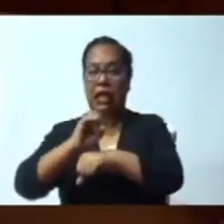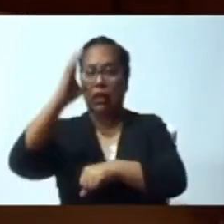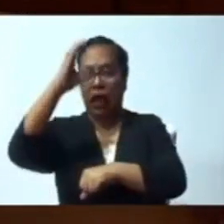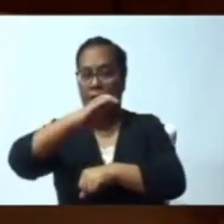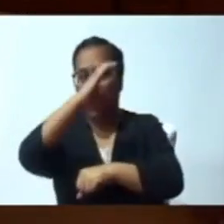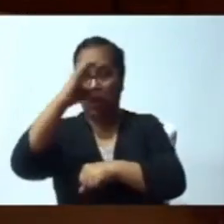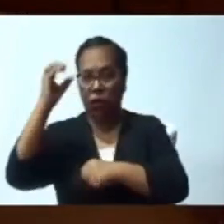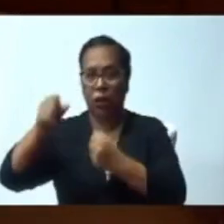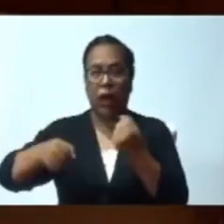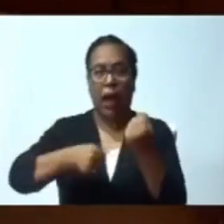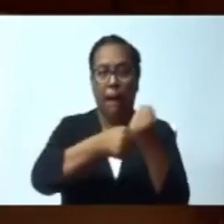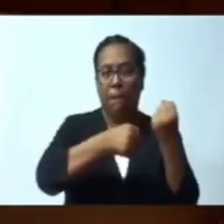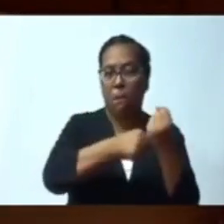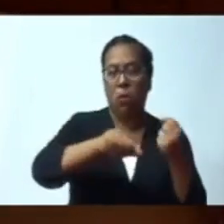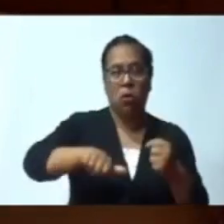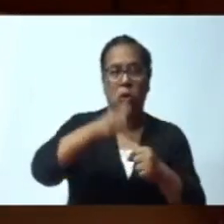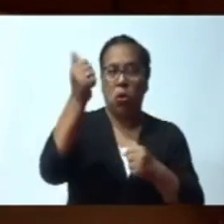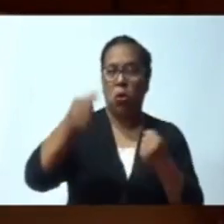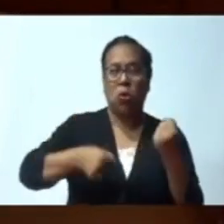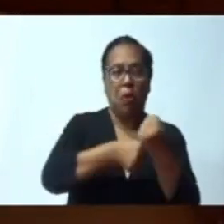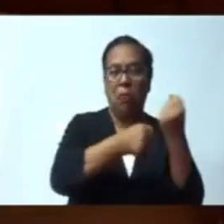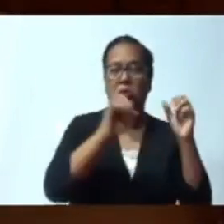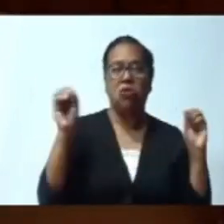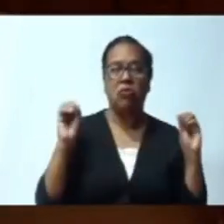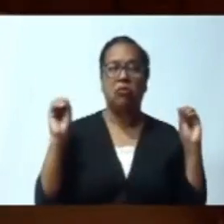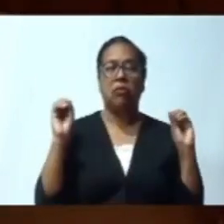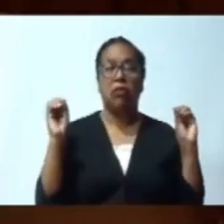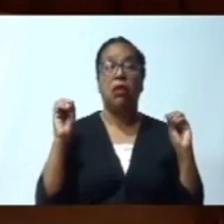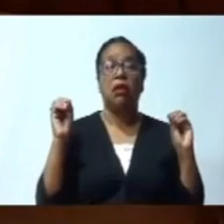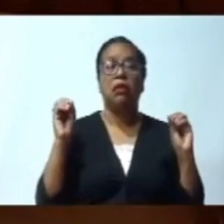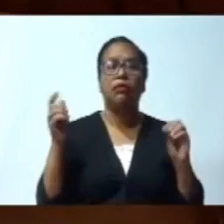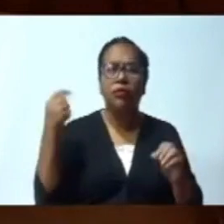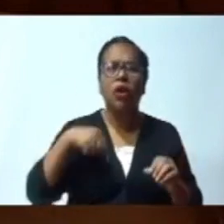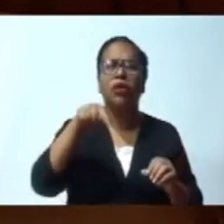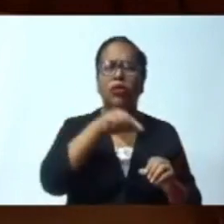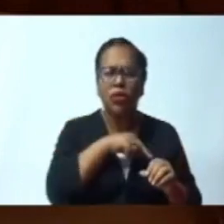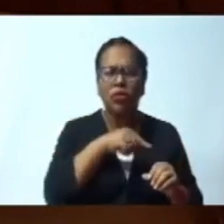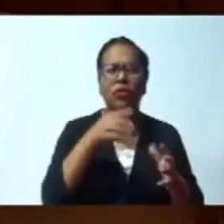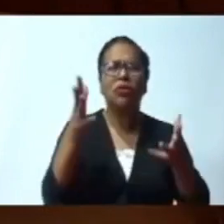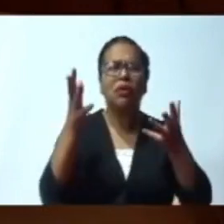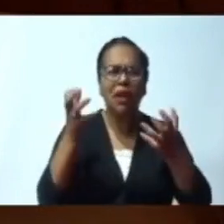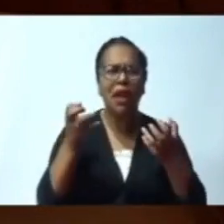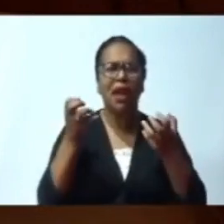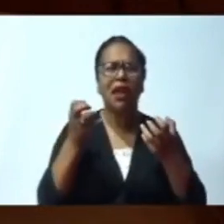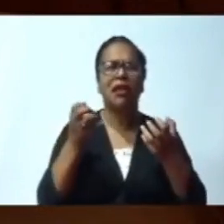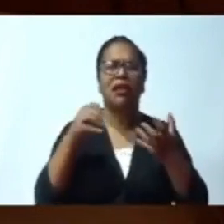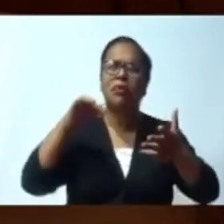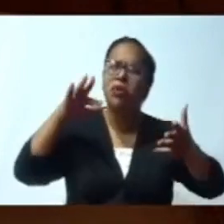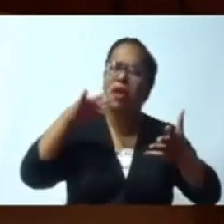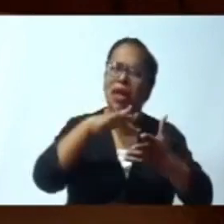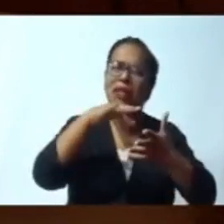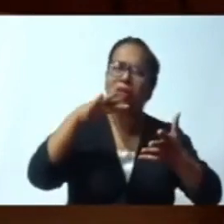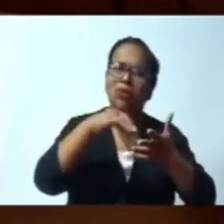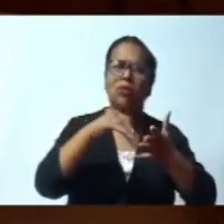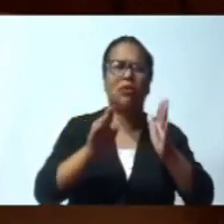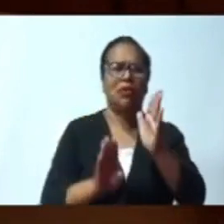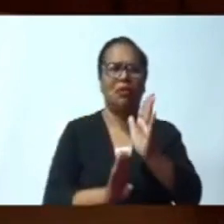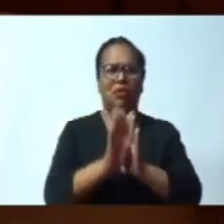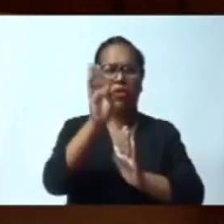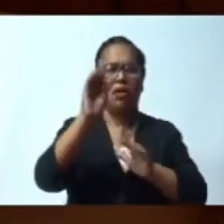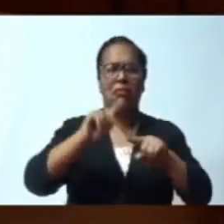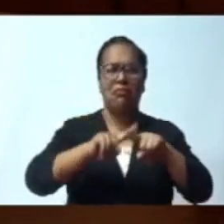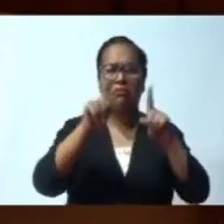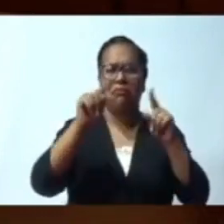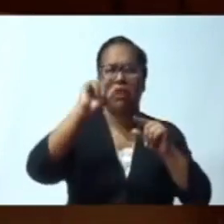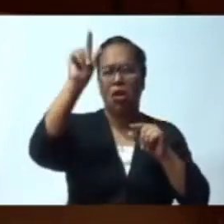A pesar de nuestra voluntad de estudiar y salir adelante, nunca hemos recibido atención de ningún gobierno. La escuela